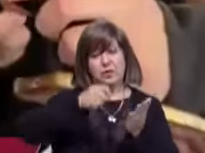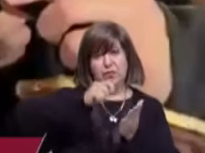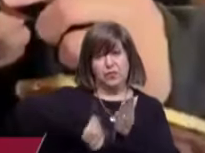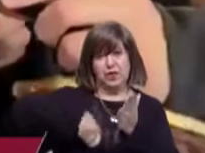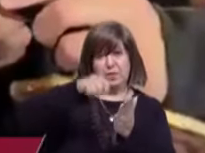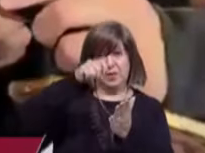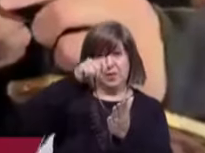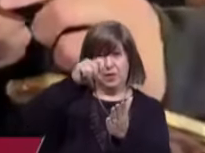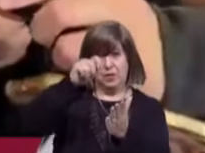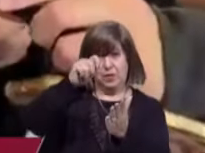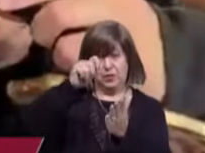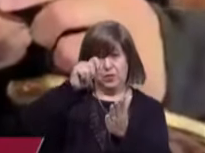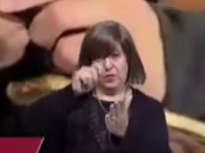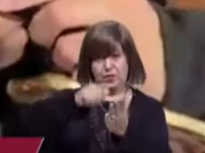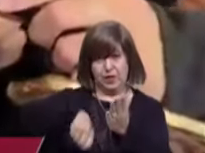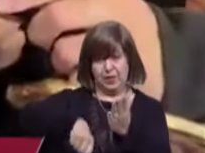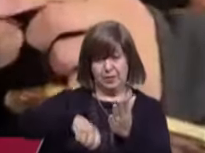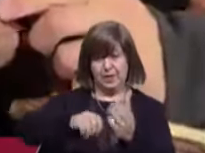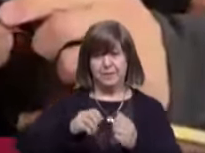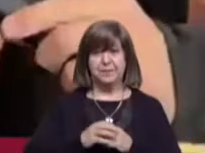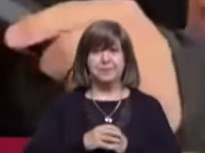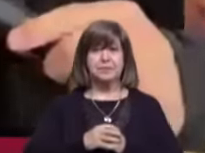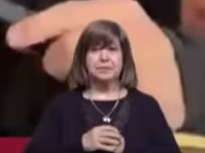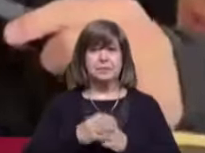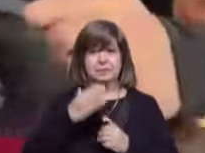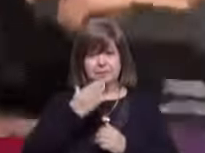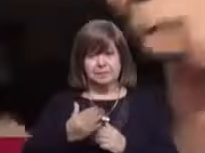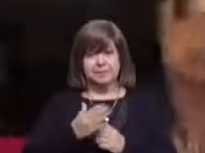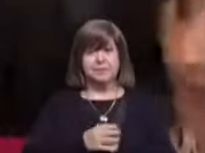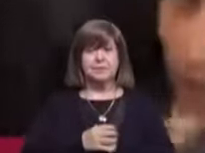de los delitos contra la integridad sexual Muchas gracias leer